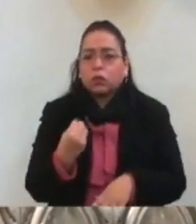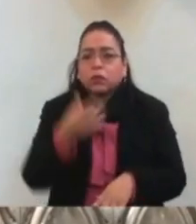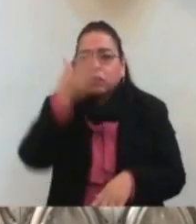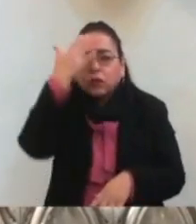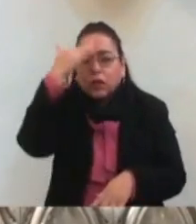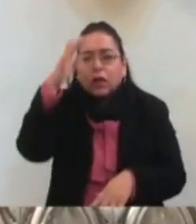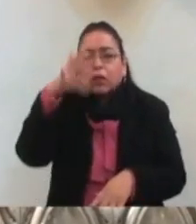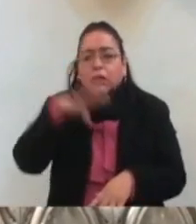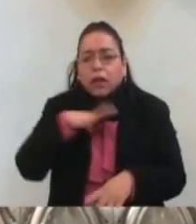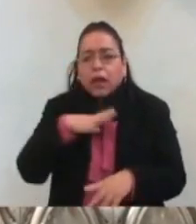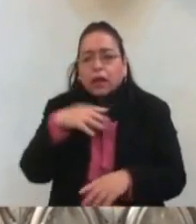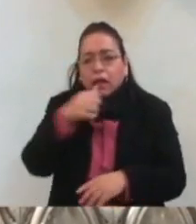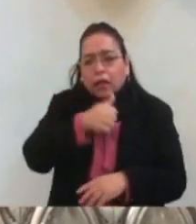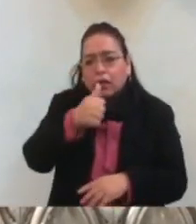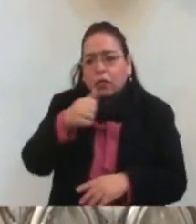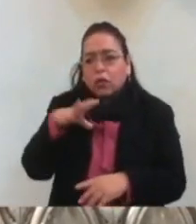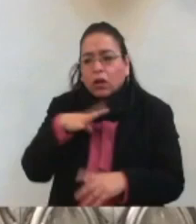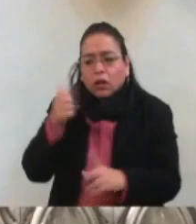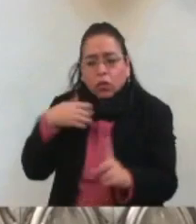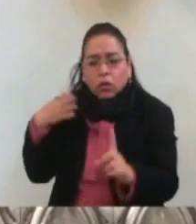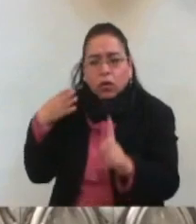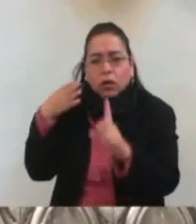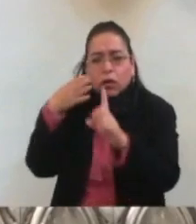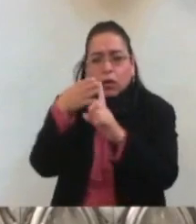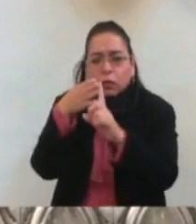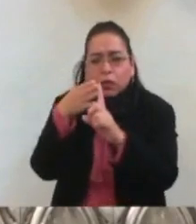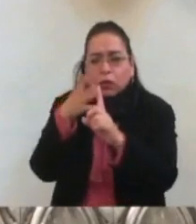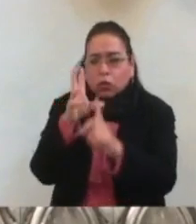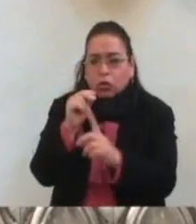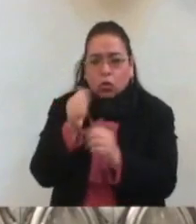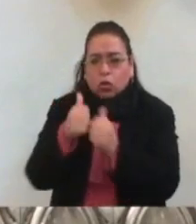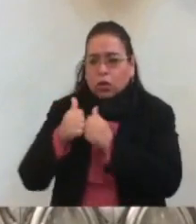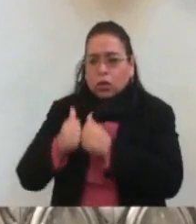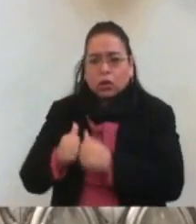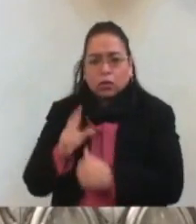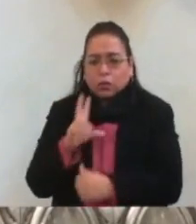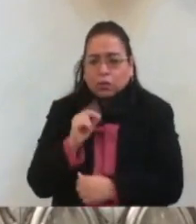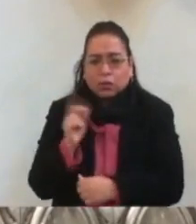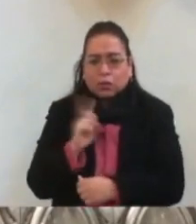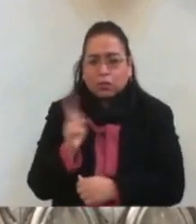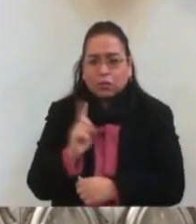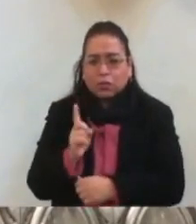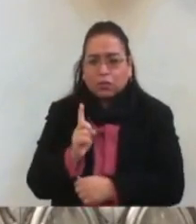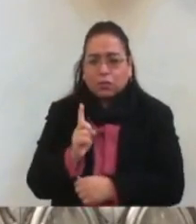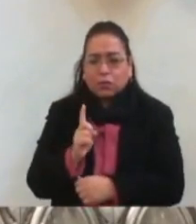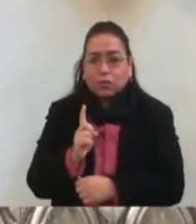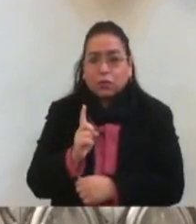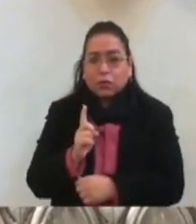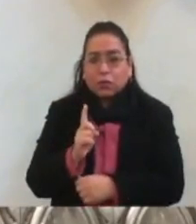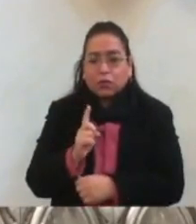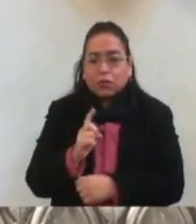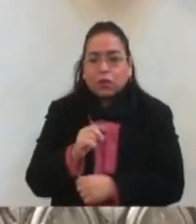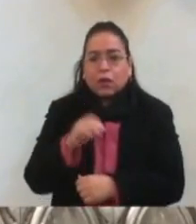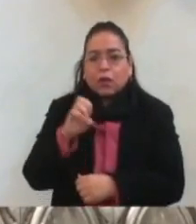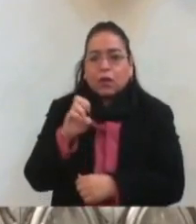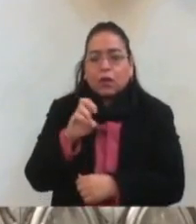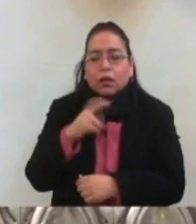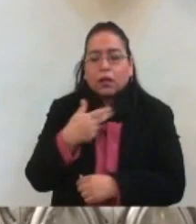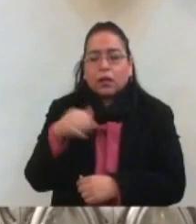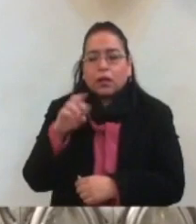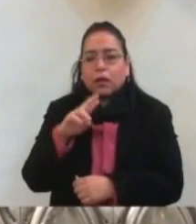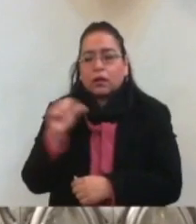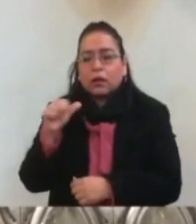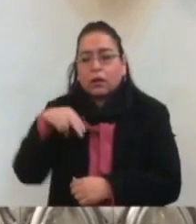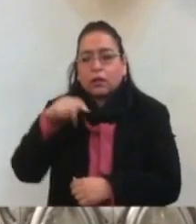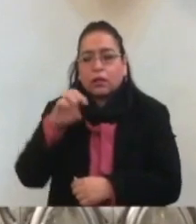una meta no somos errantes el errante no sabe